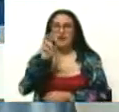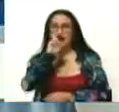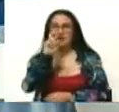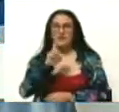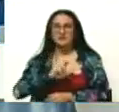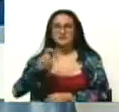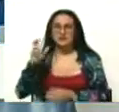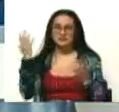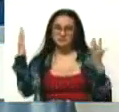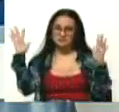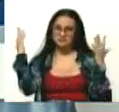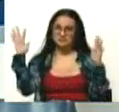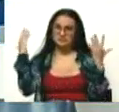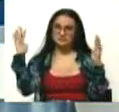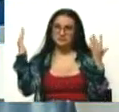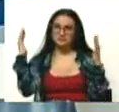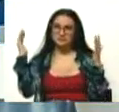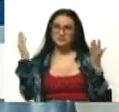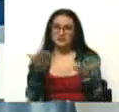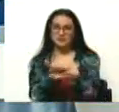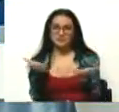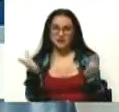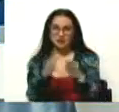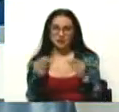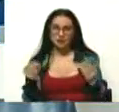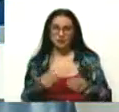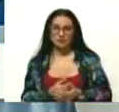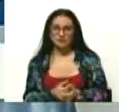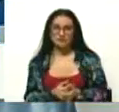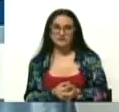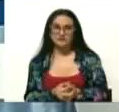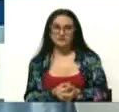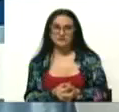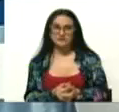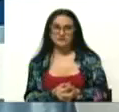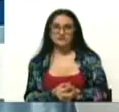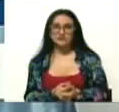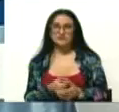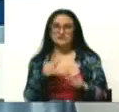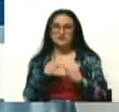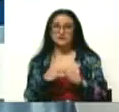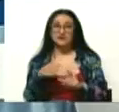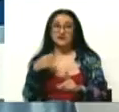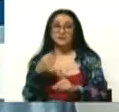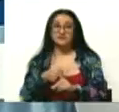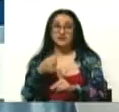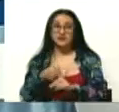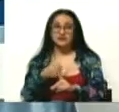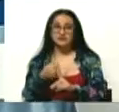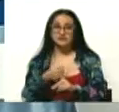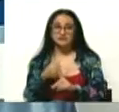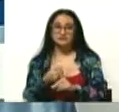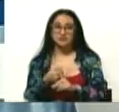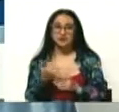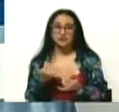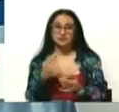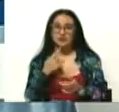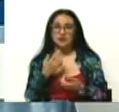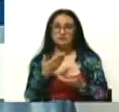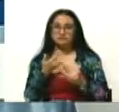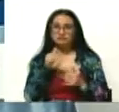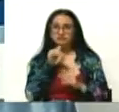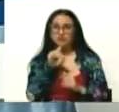un aplauso para todos ustedes. Y sigamos luchando y venciendo por la justicia